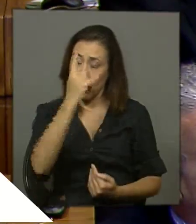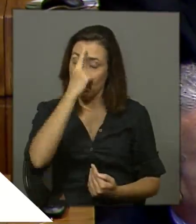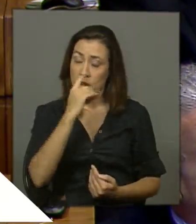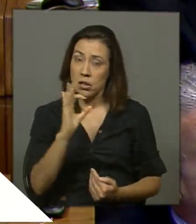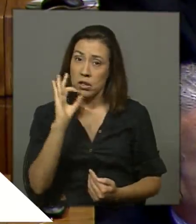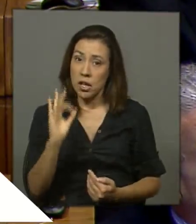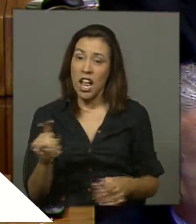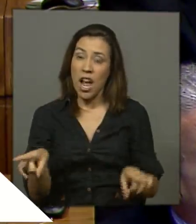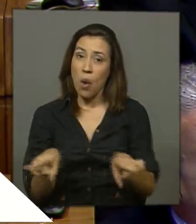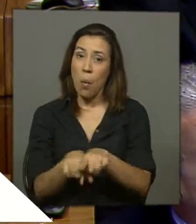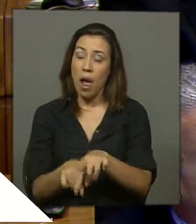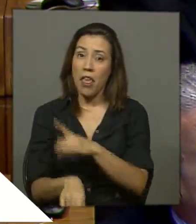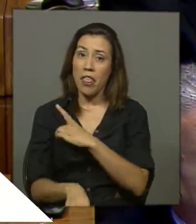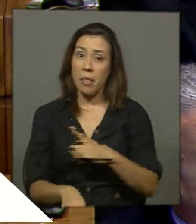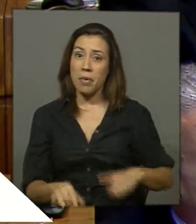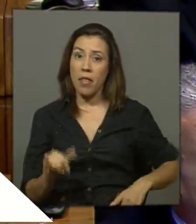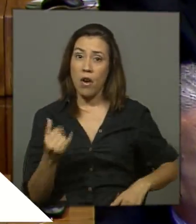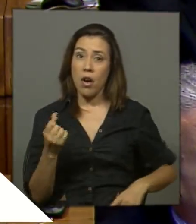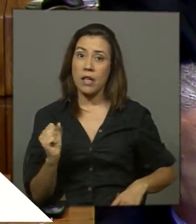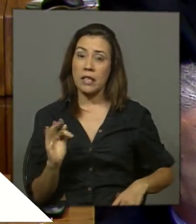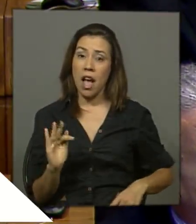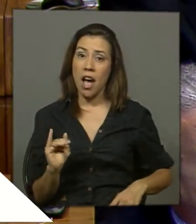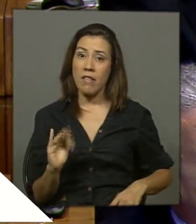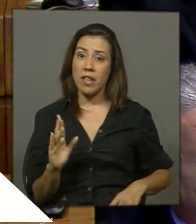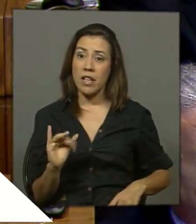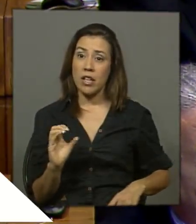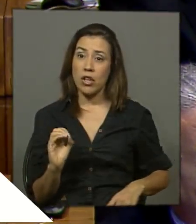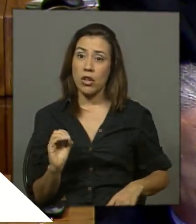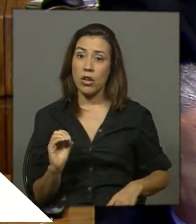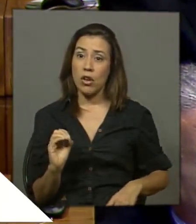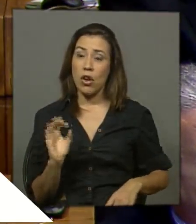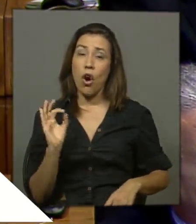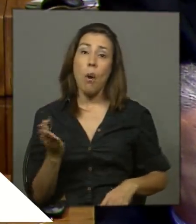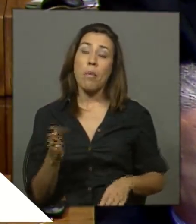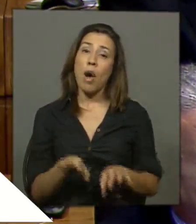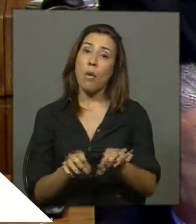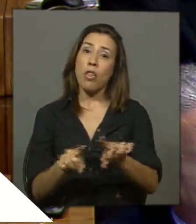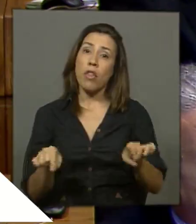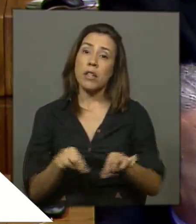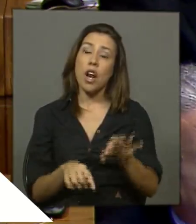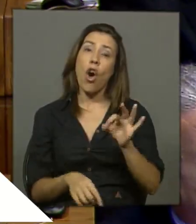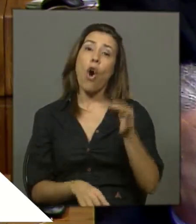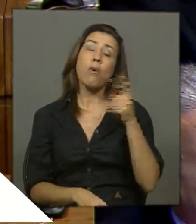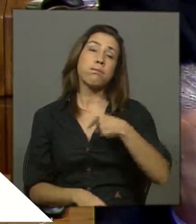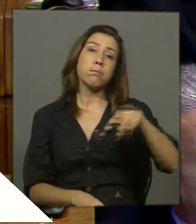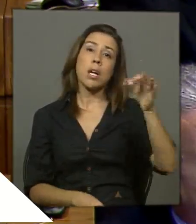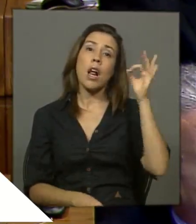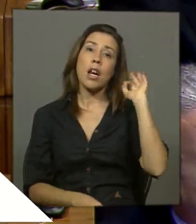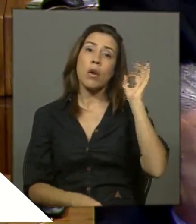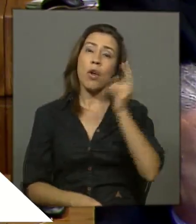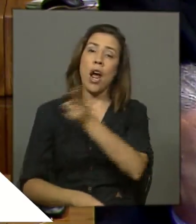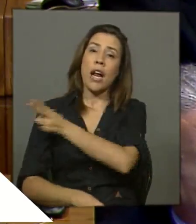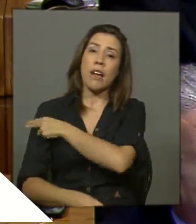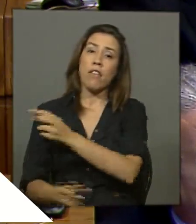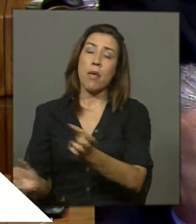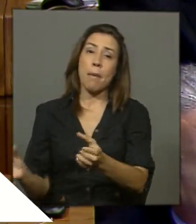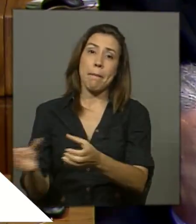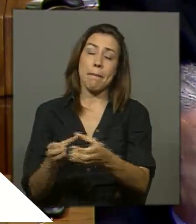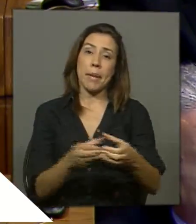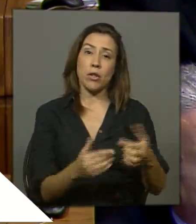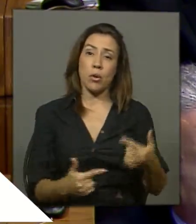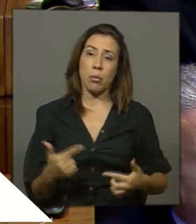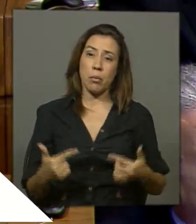igual que el diputado saffirio que eh o se pide el acuerdo de la sala o tengamos reunión de jefes de bancada